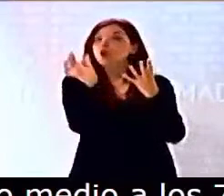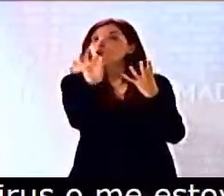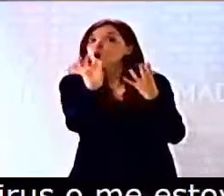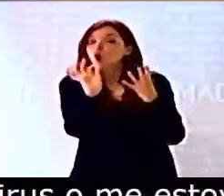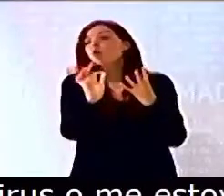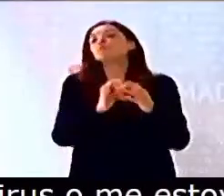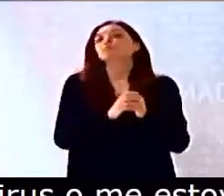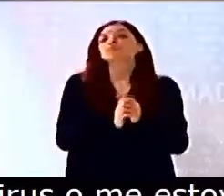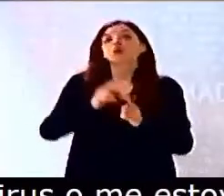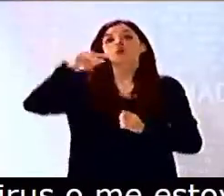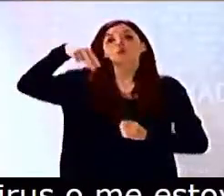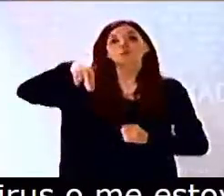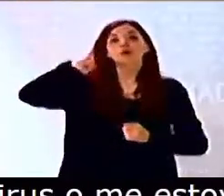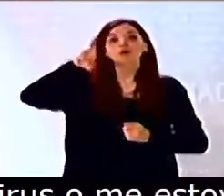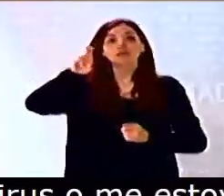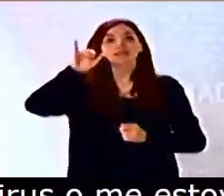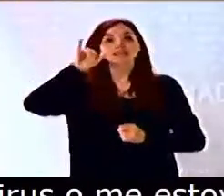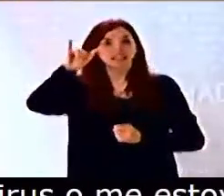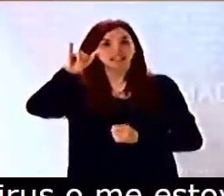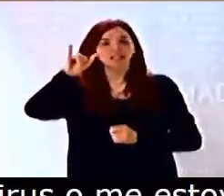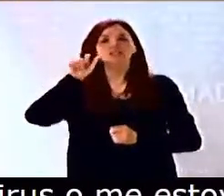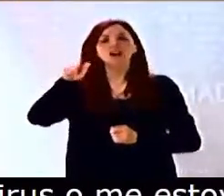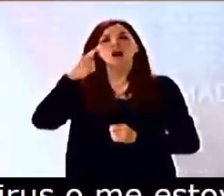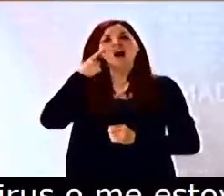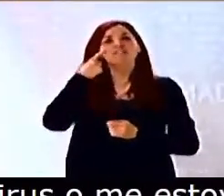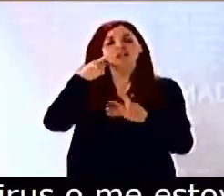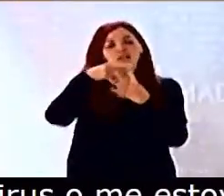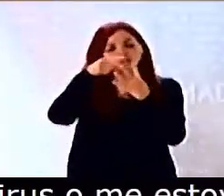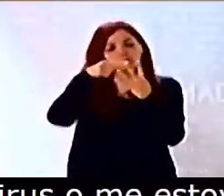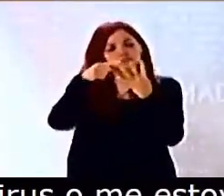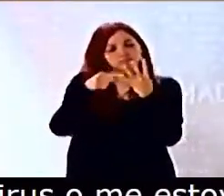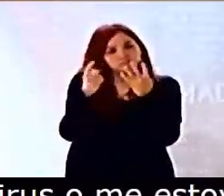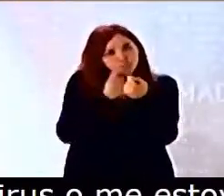reproductivo instantáneo, nos hacen pensar que,